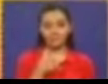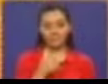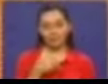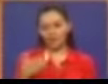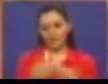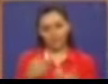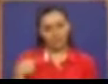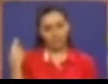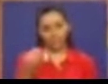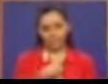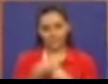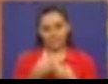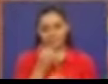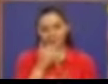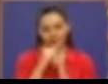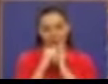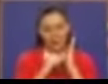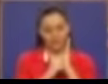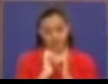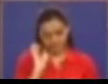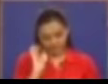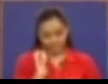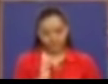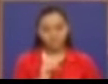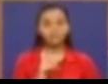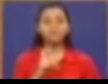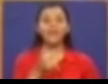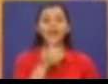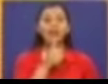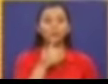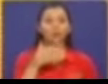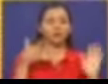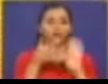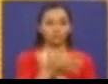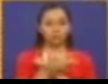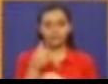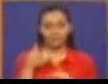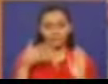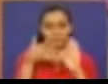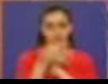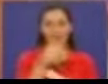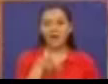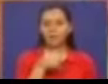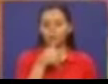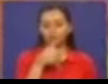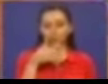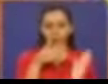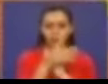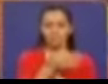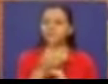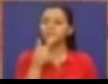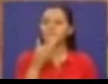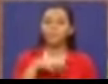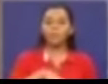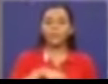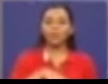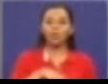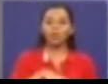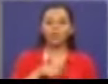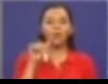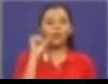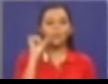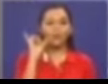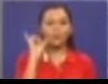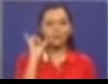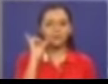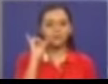eso, llegamos a un almuerzo popular en otro bastión de la Revolución Ciudadana, nuestra querida parroquia de